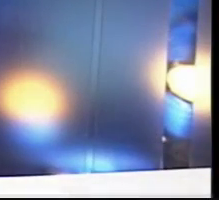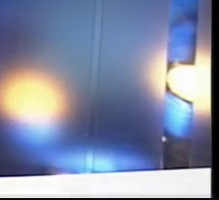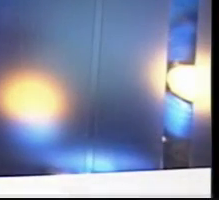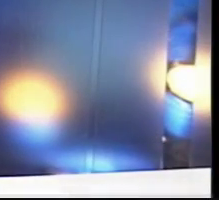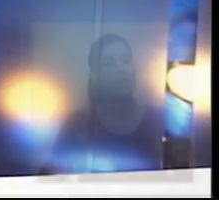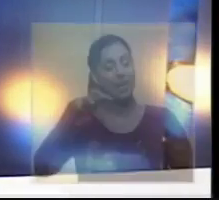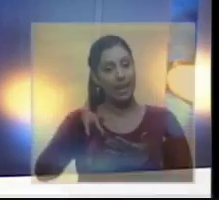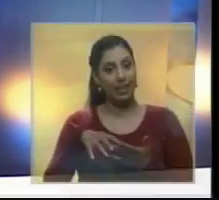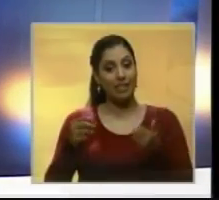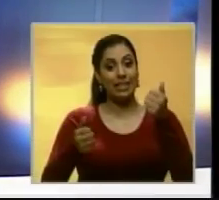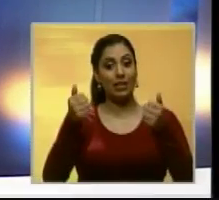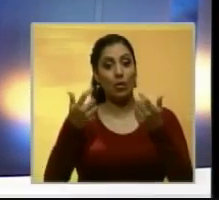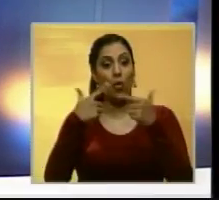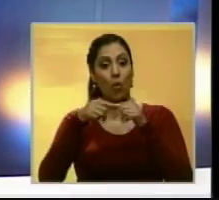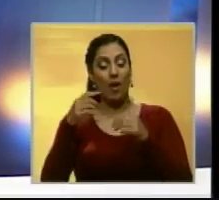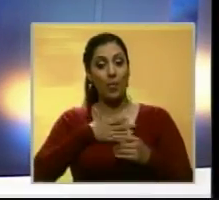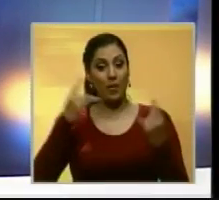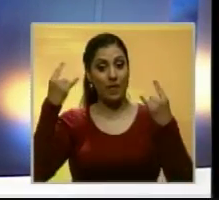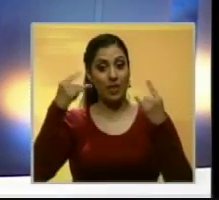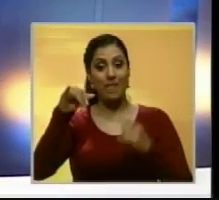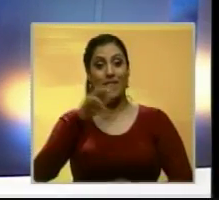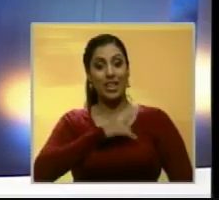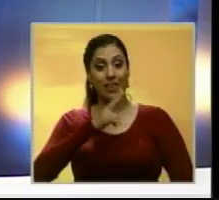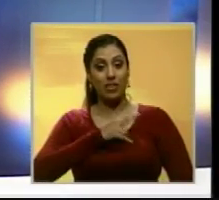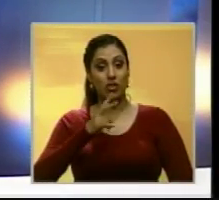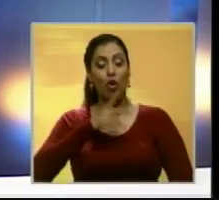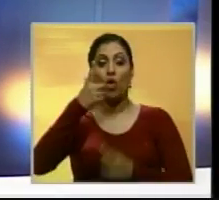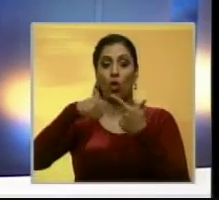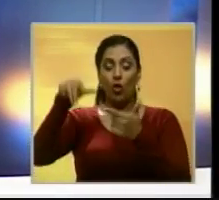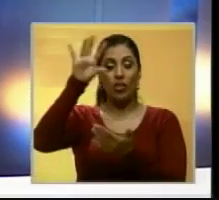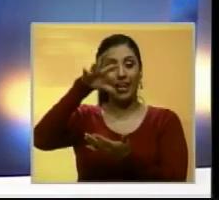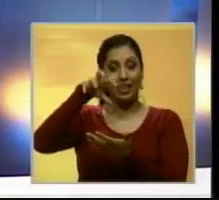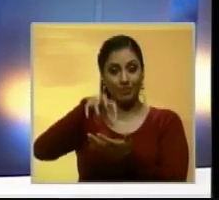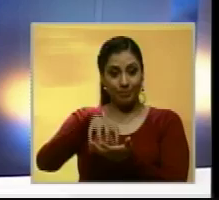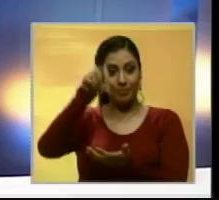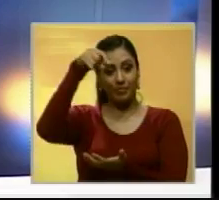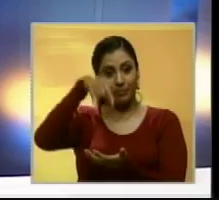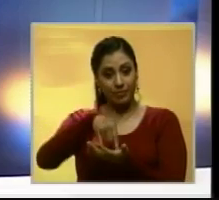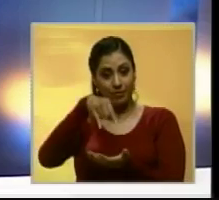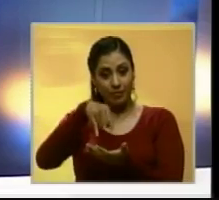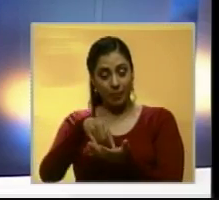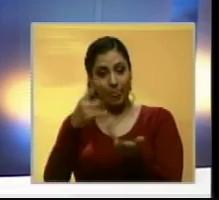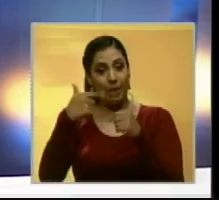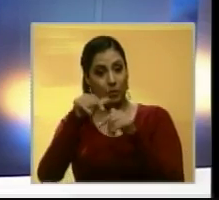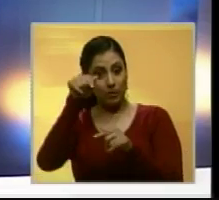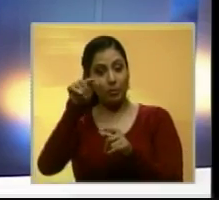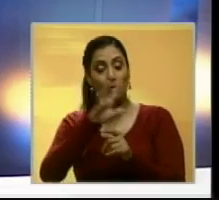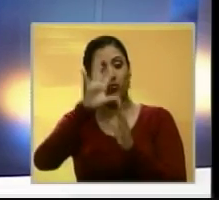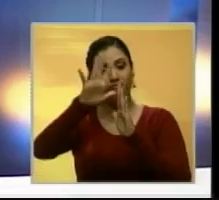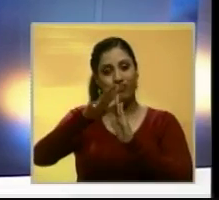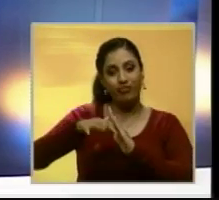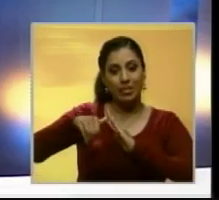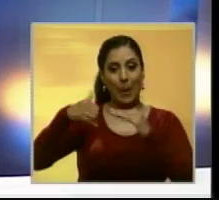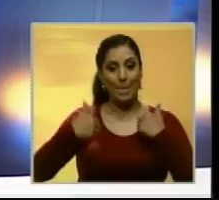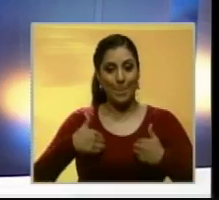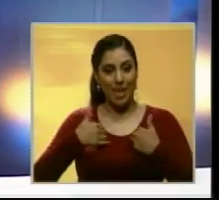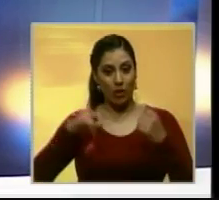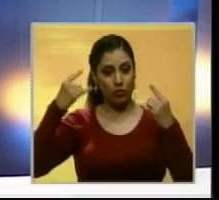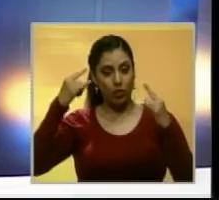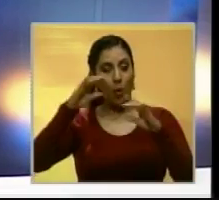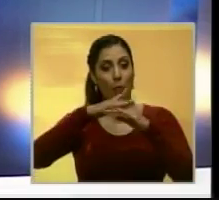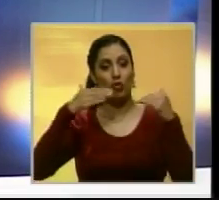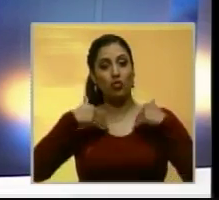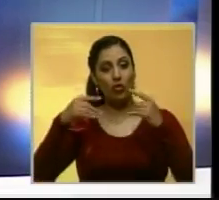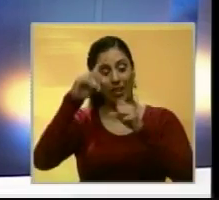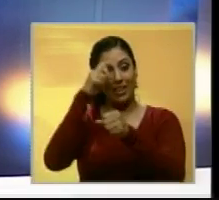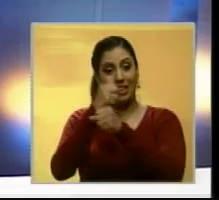La estación transmisora de Venevisión, Cerro El Picacho, ubicada en la población de Huihue, estado Carabobo, fue robada este miércoles, afectando